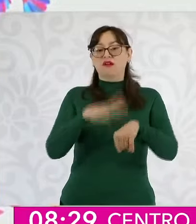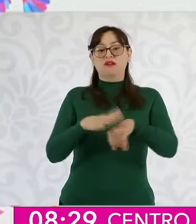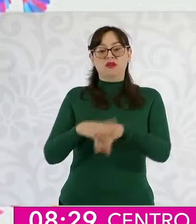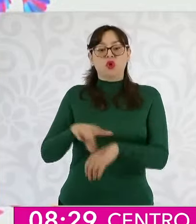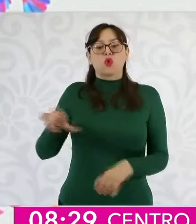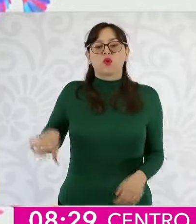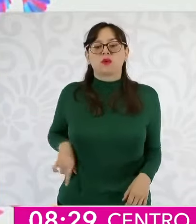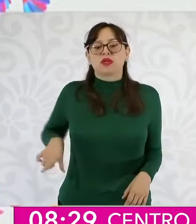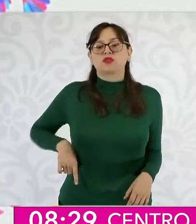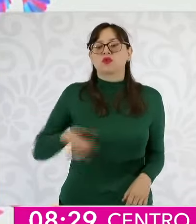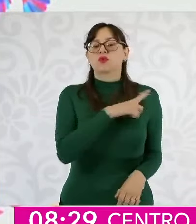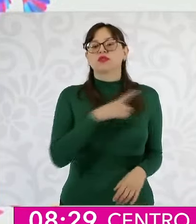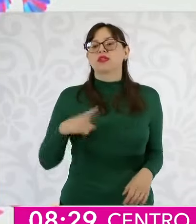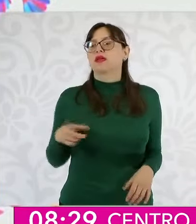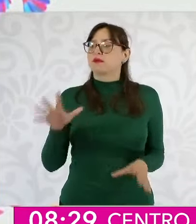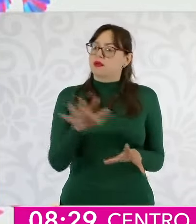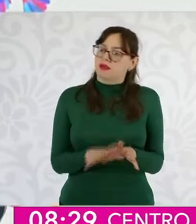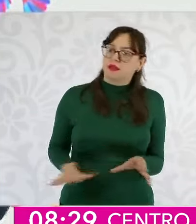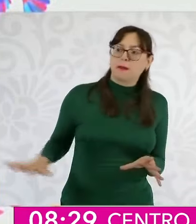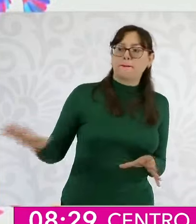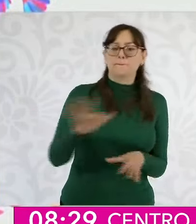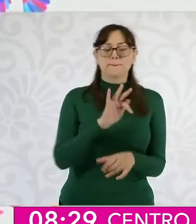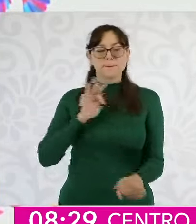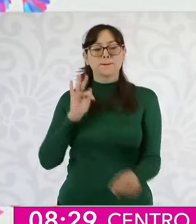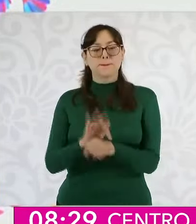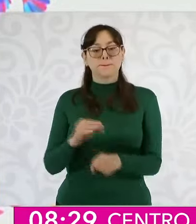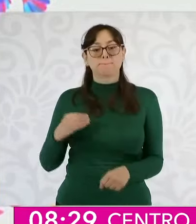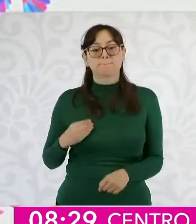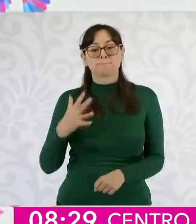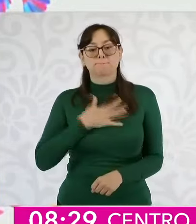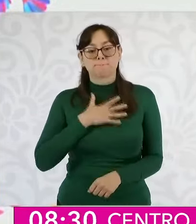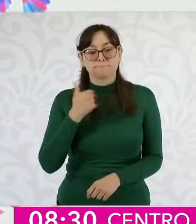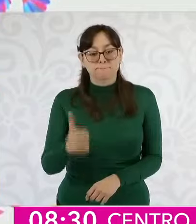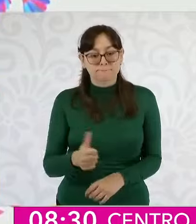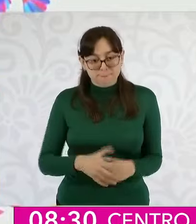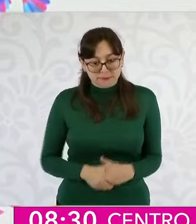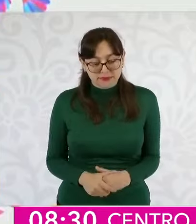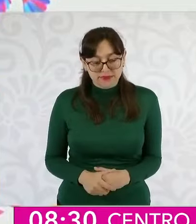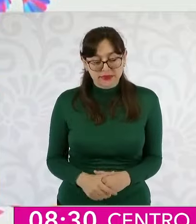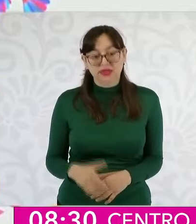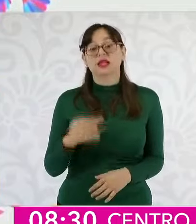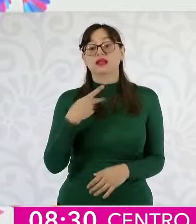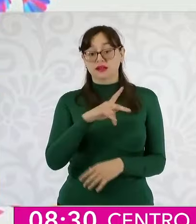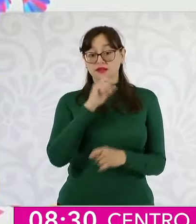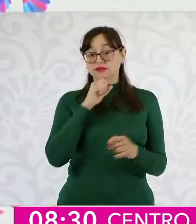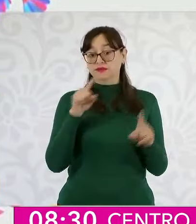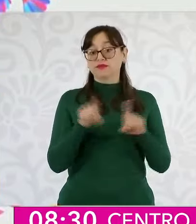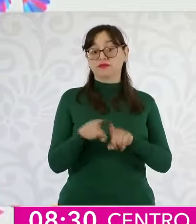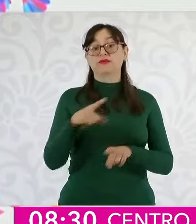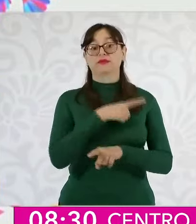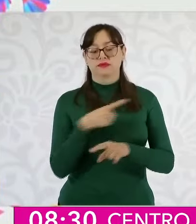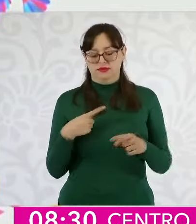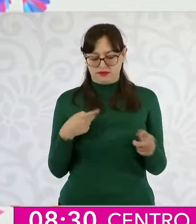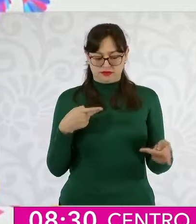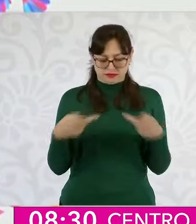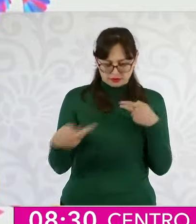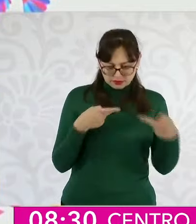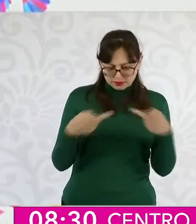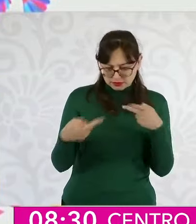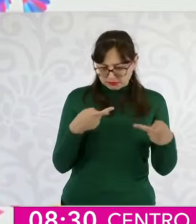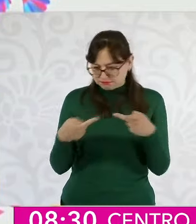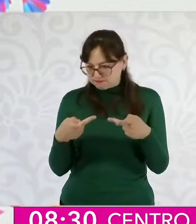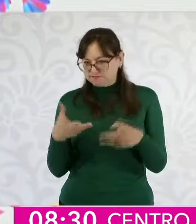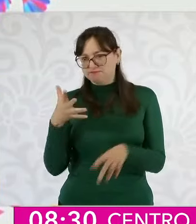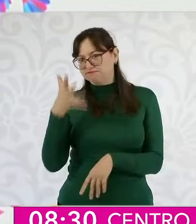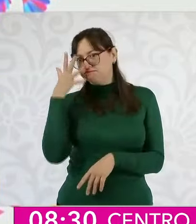del pueblo, pero también para construir una visión de desarrollo en donde todos